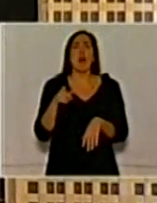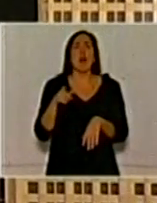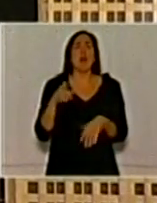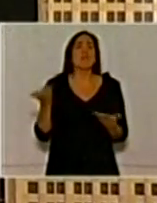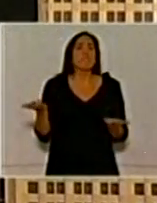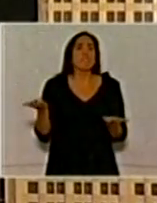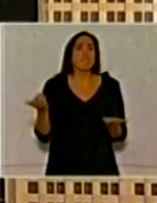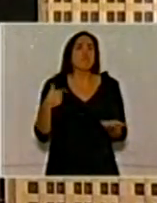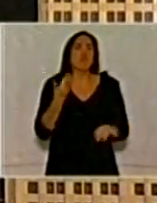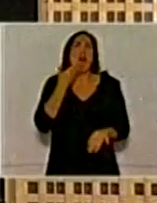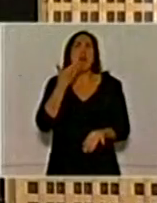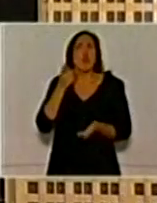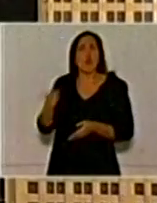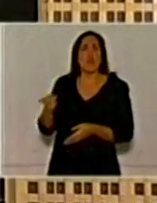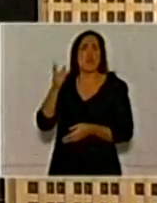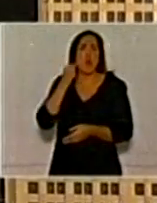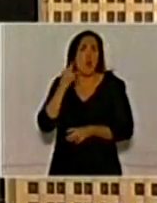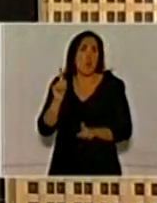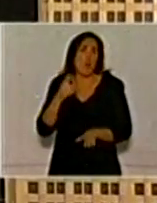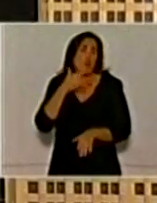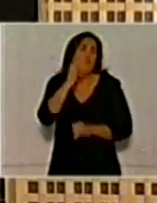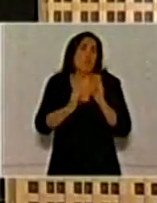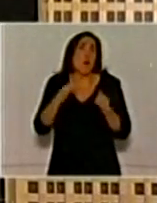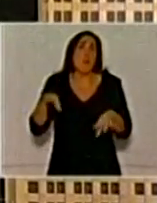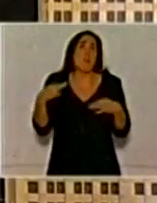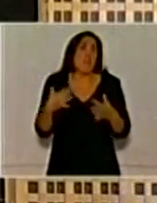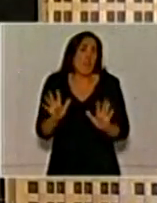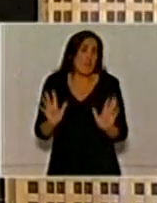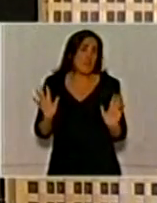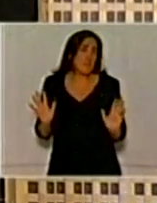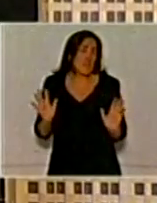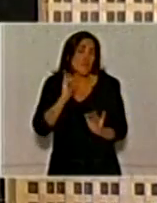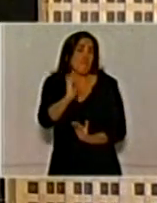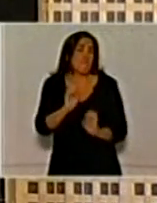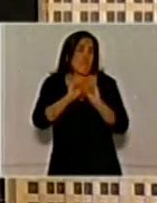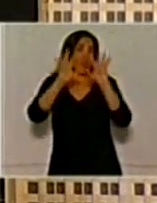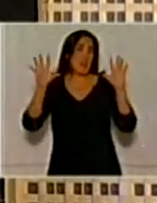No estoy hablando en contra de los hombres, estoy hablando de las cosas que pasan en la vida, que quede claro.